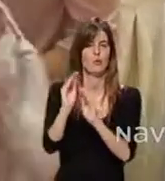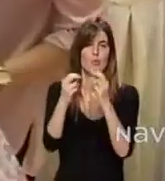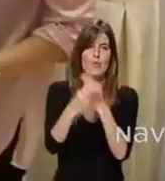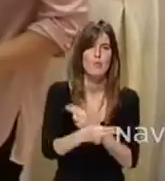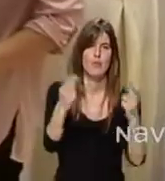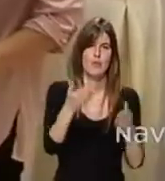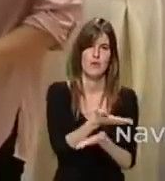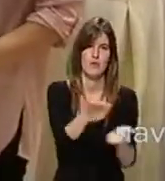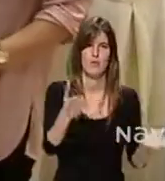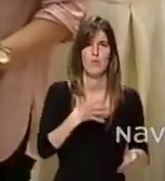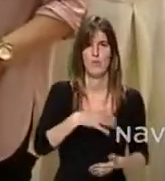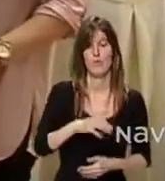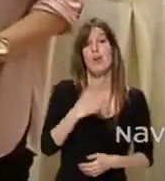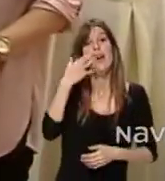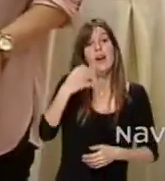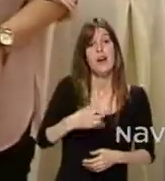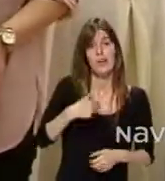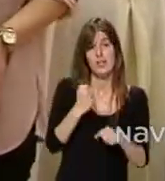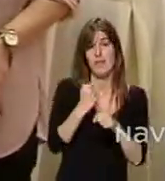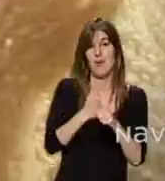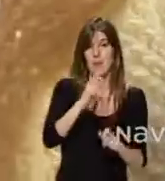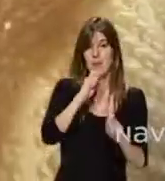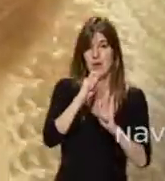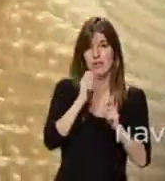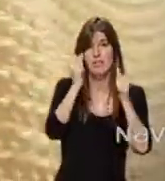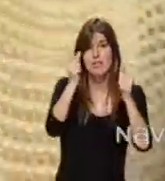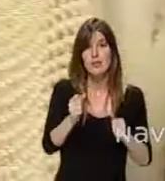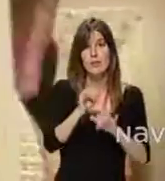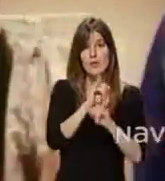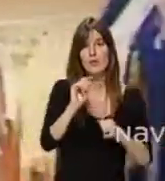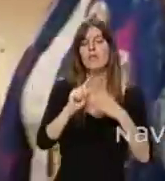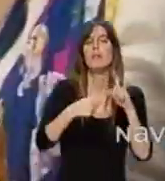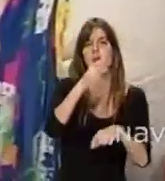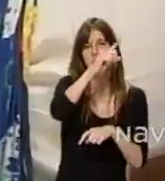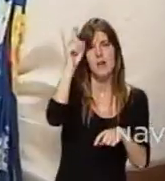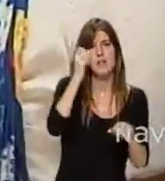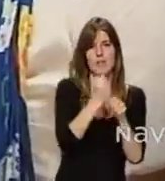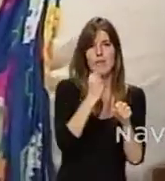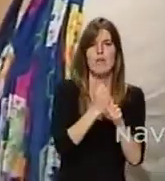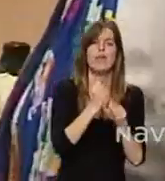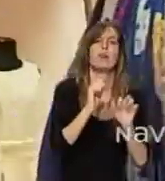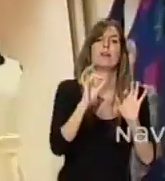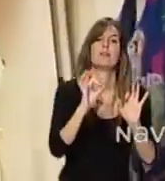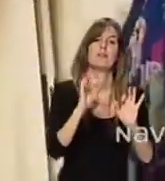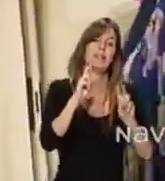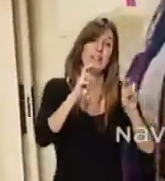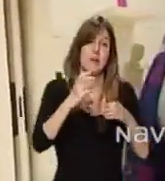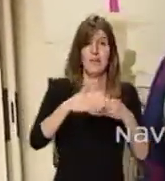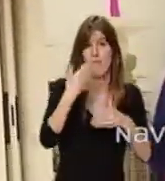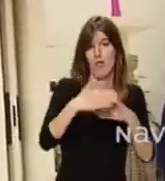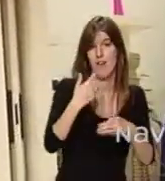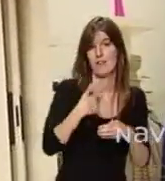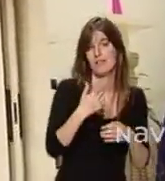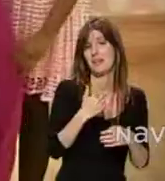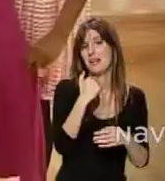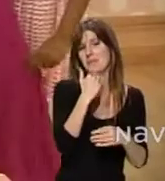Yo soy periodista y yo cuando terminé la carrera, la verdad es que yo fui a Madrid y estuve en Madrid trabajando con marcas de moda y en distintos showrooms. Entonces fue